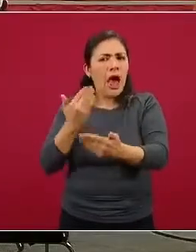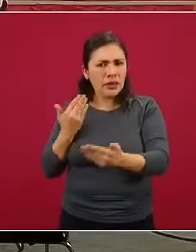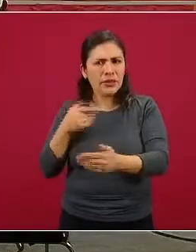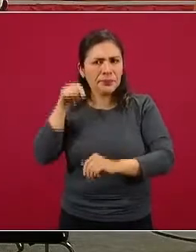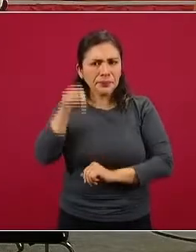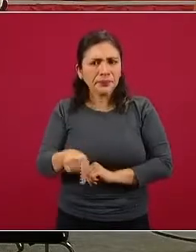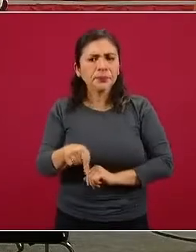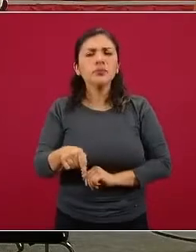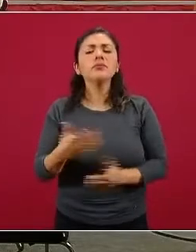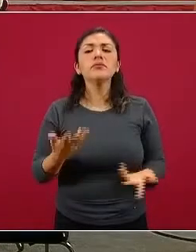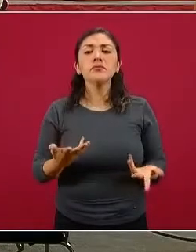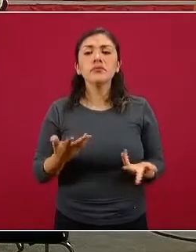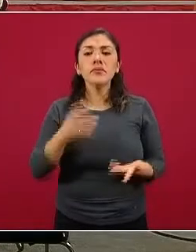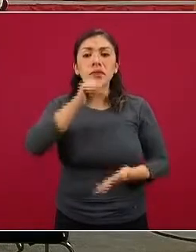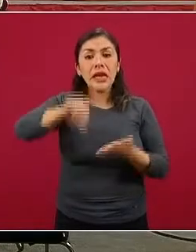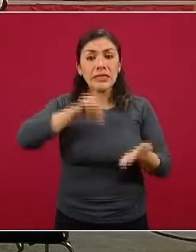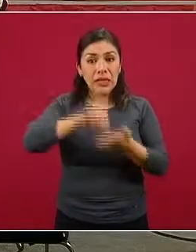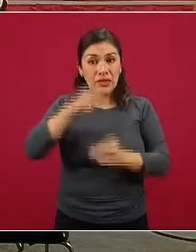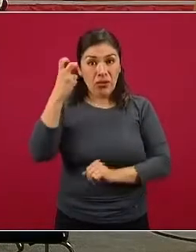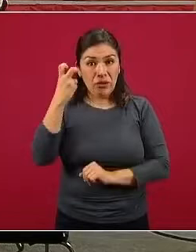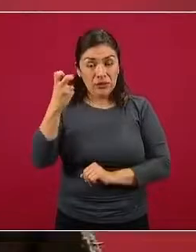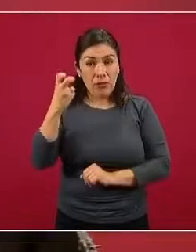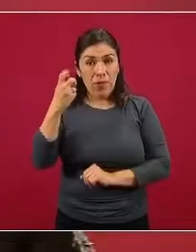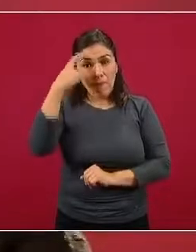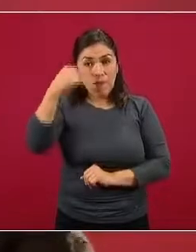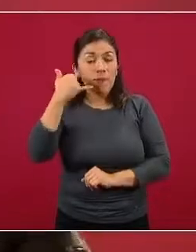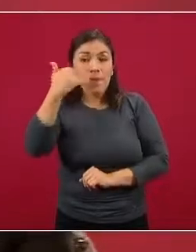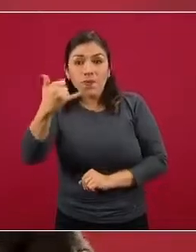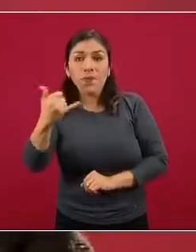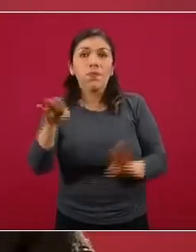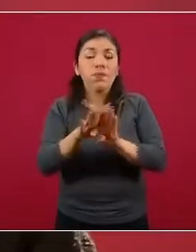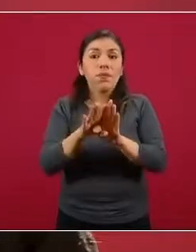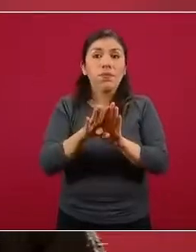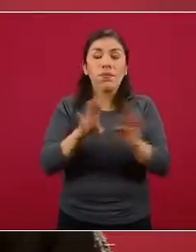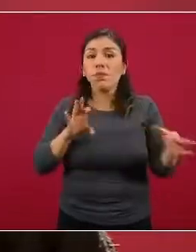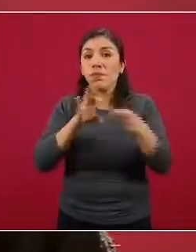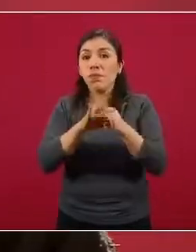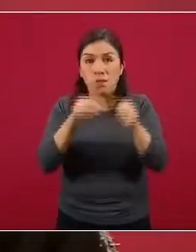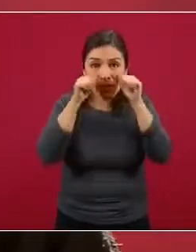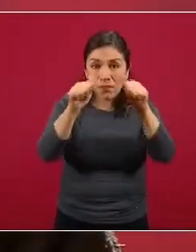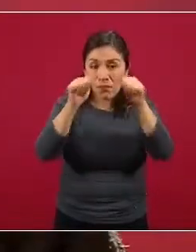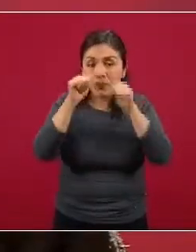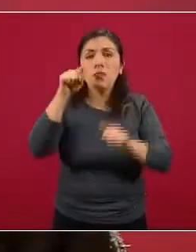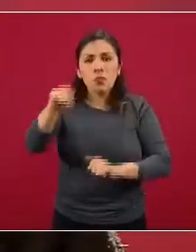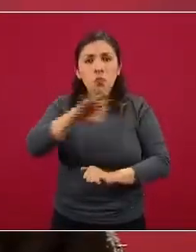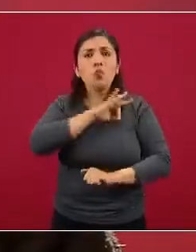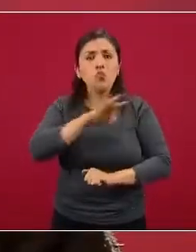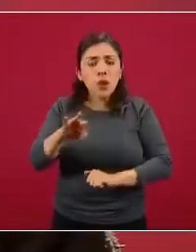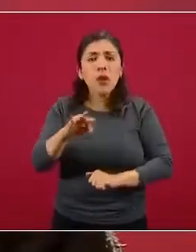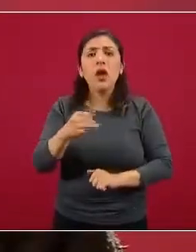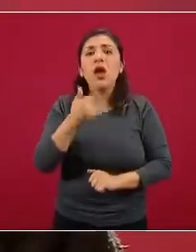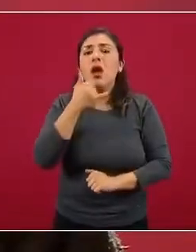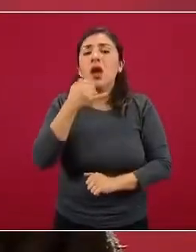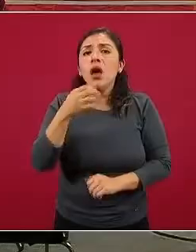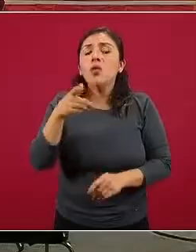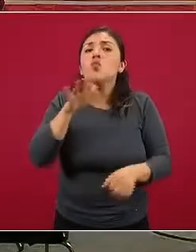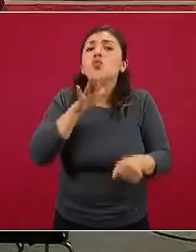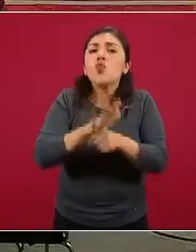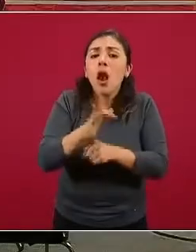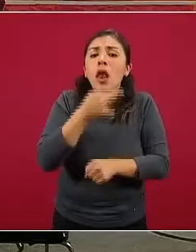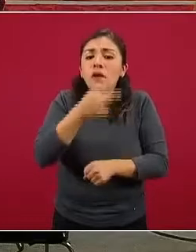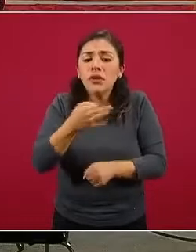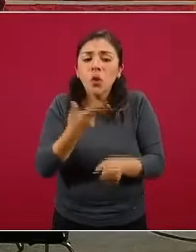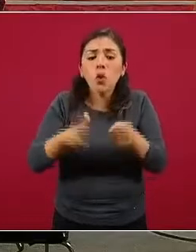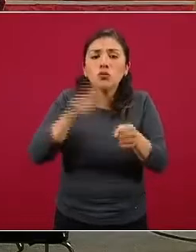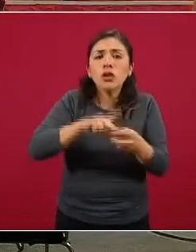y este centro de coordinación puede referir cuáles son los hospitales que